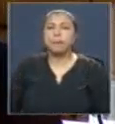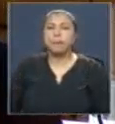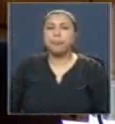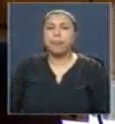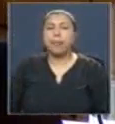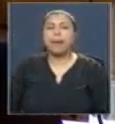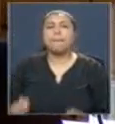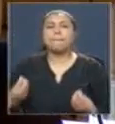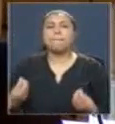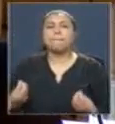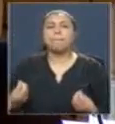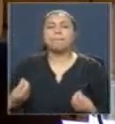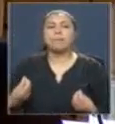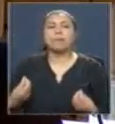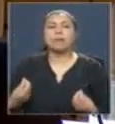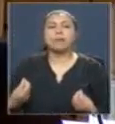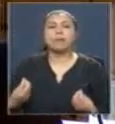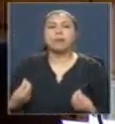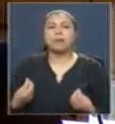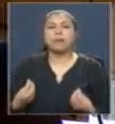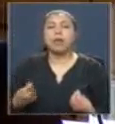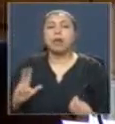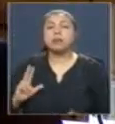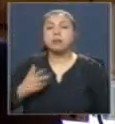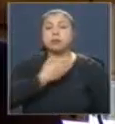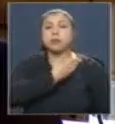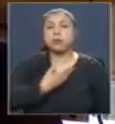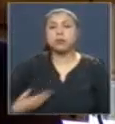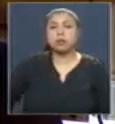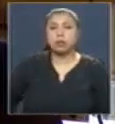Bueno. Es terrorismo. Señor presidente,